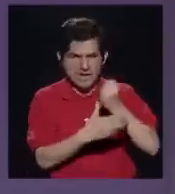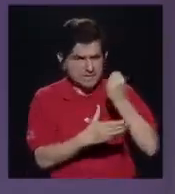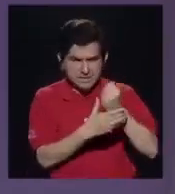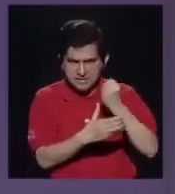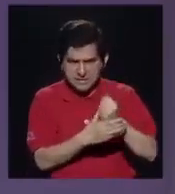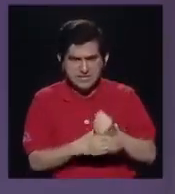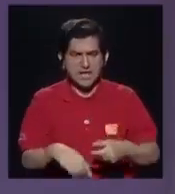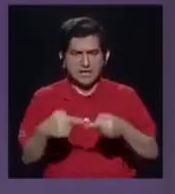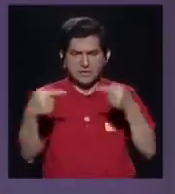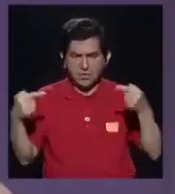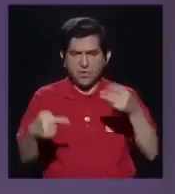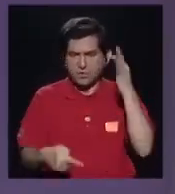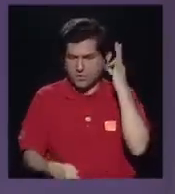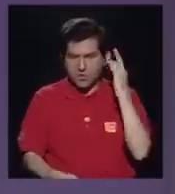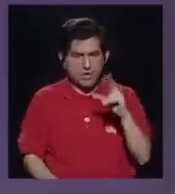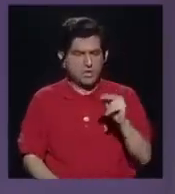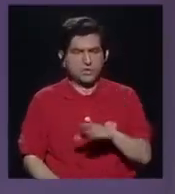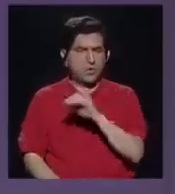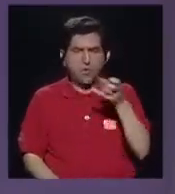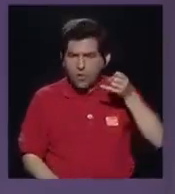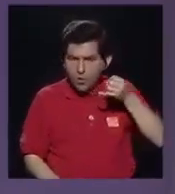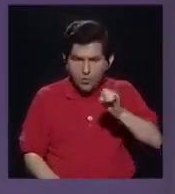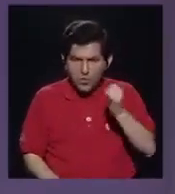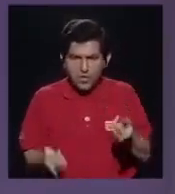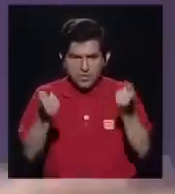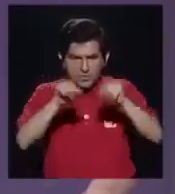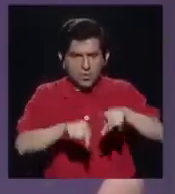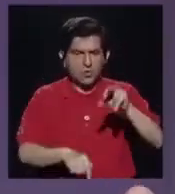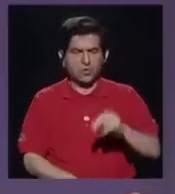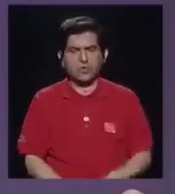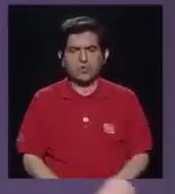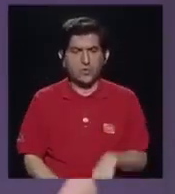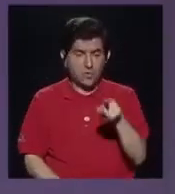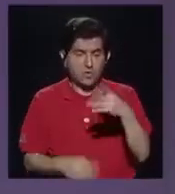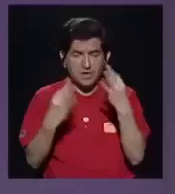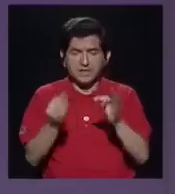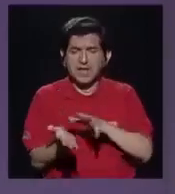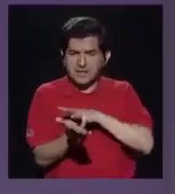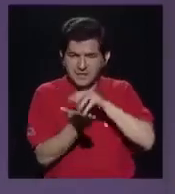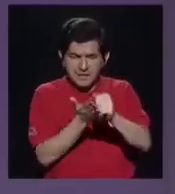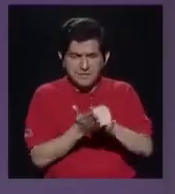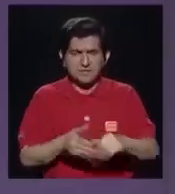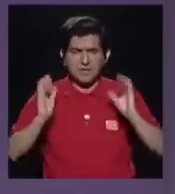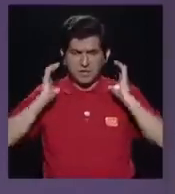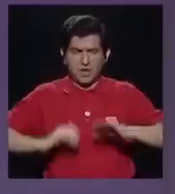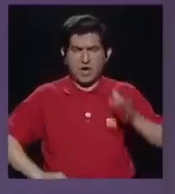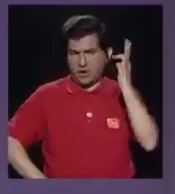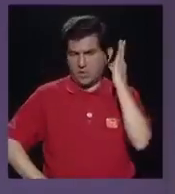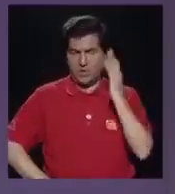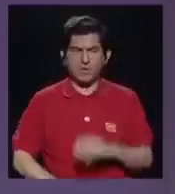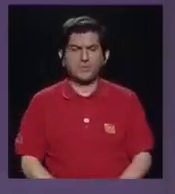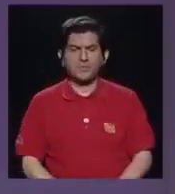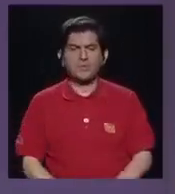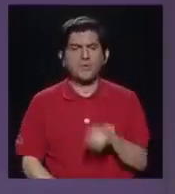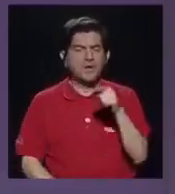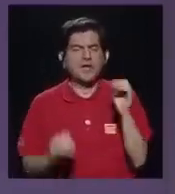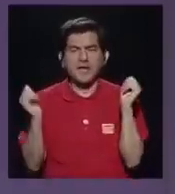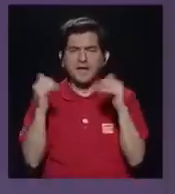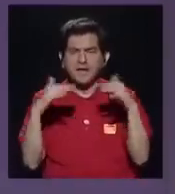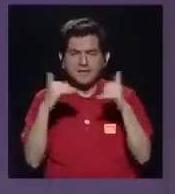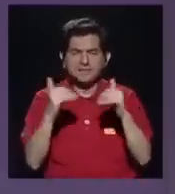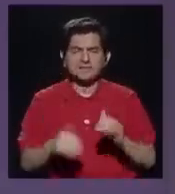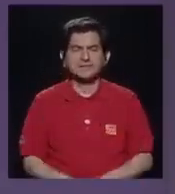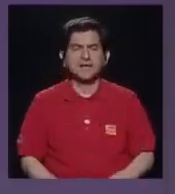no es un lugar no es un hogar violador no es un oral va a destruir el cuerpo de las mujeres Entonces la la guerra